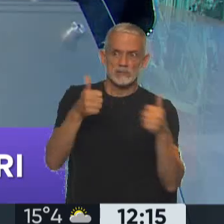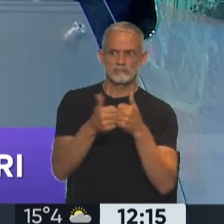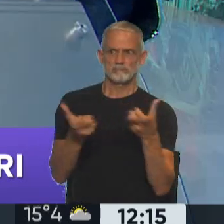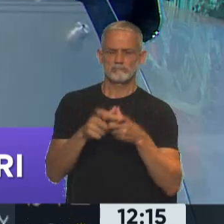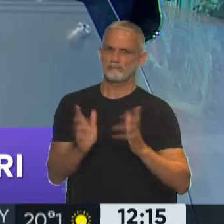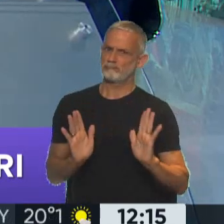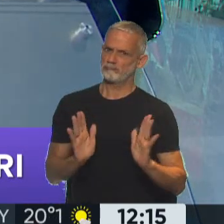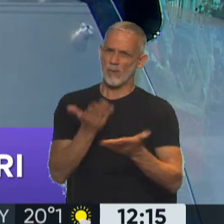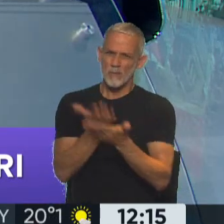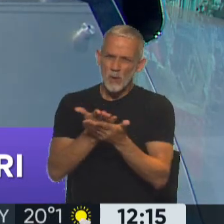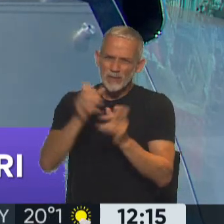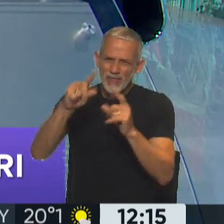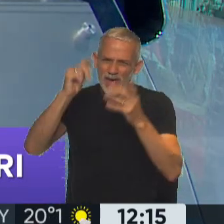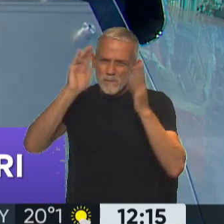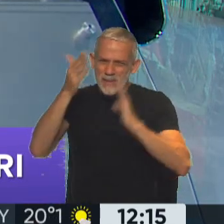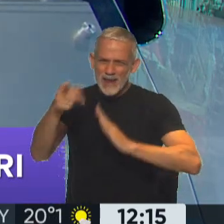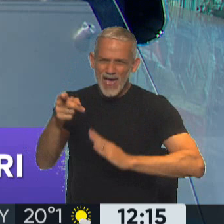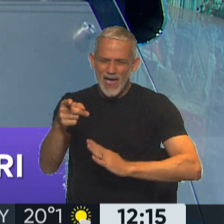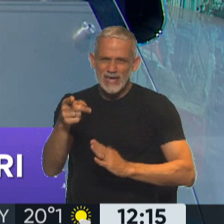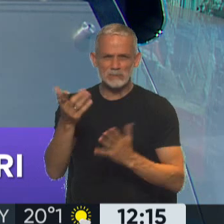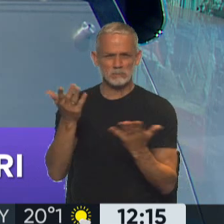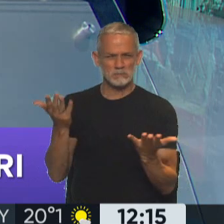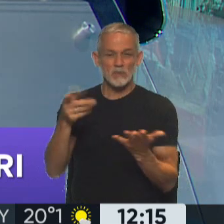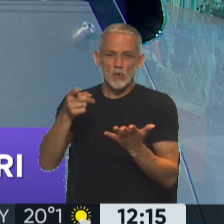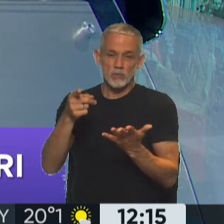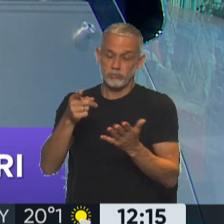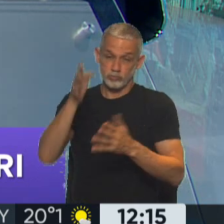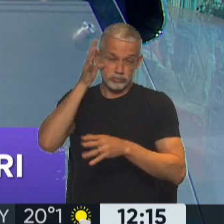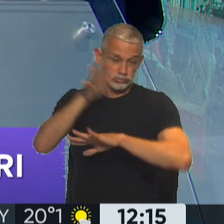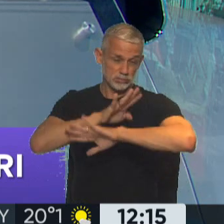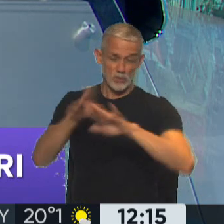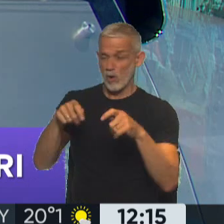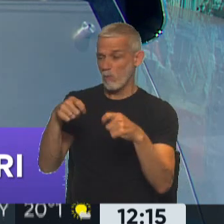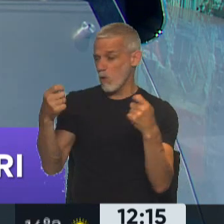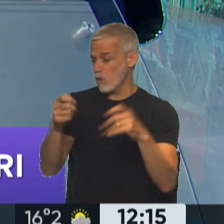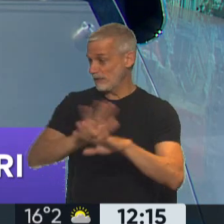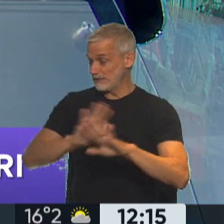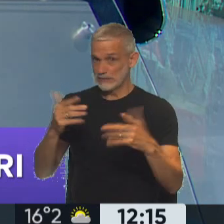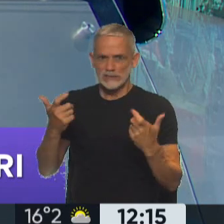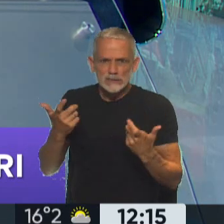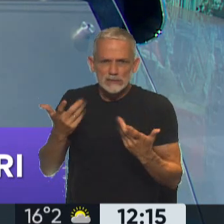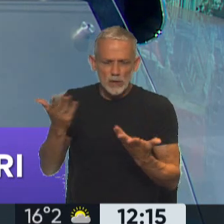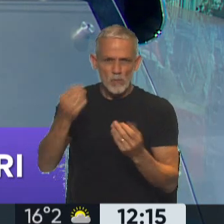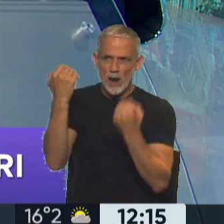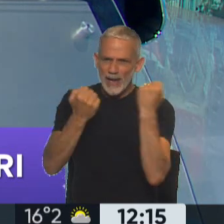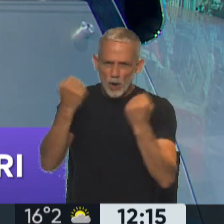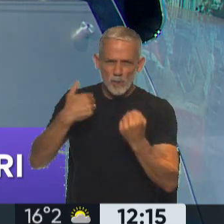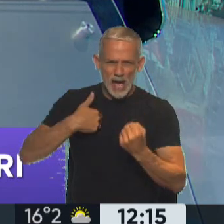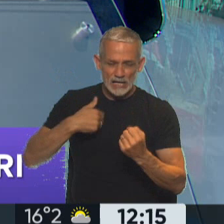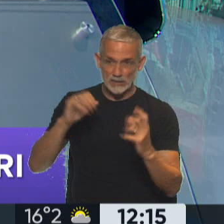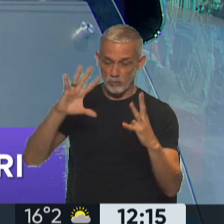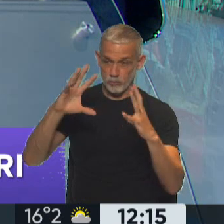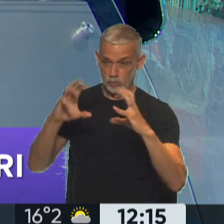claramente las propuestas de Javier Milei son a un extremo tan rupturista que ponen en riesgo la economía de la nación